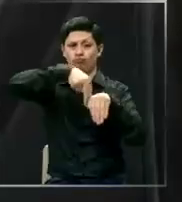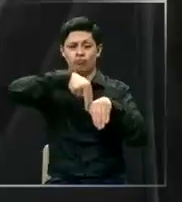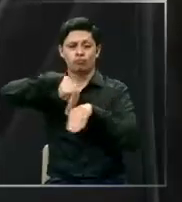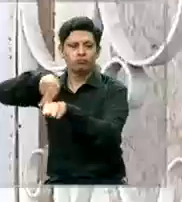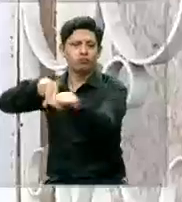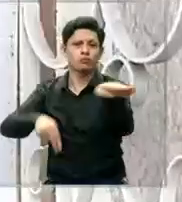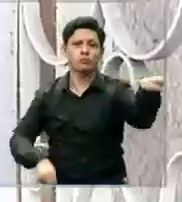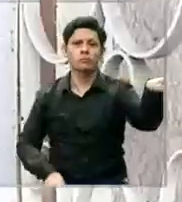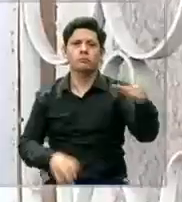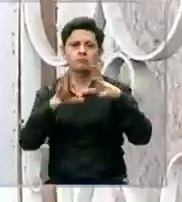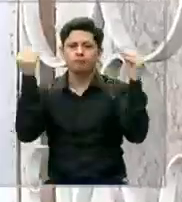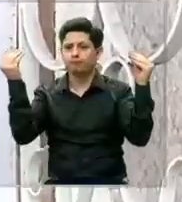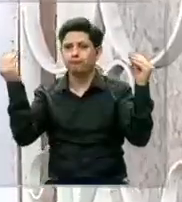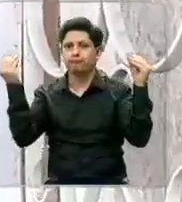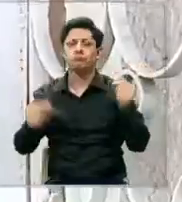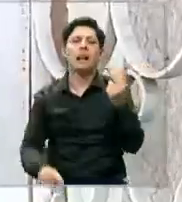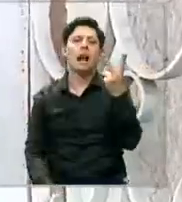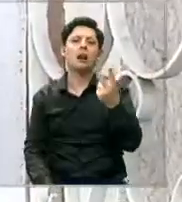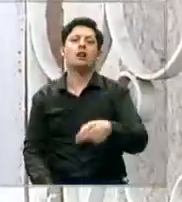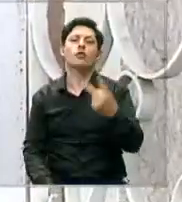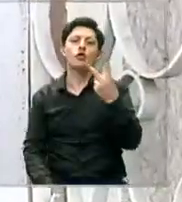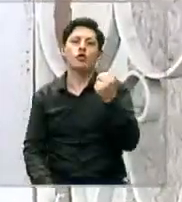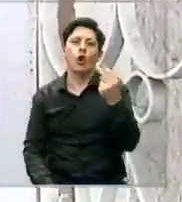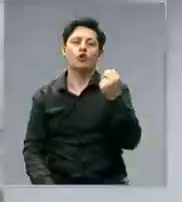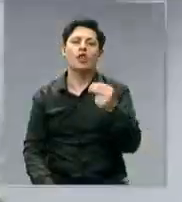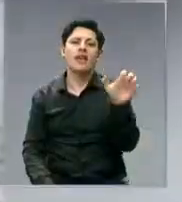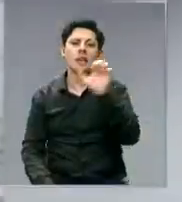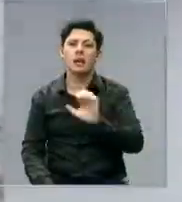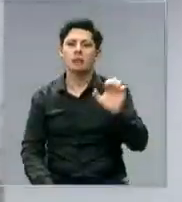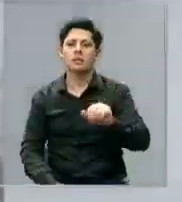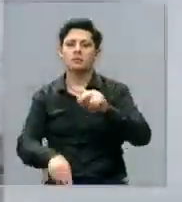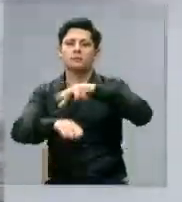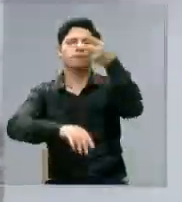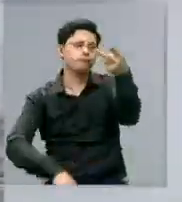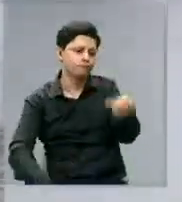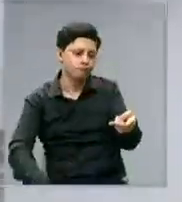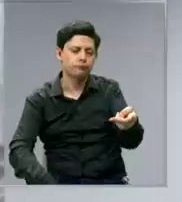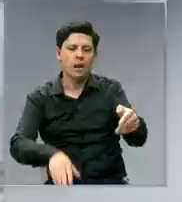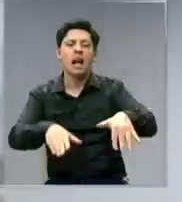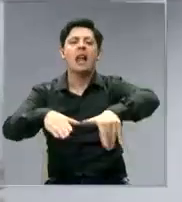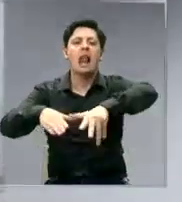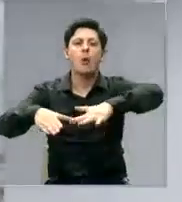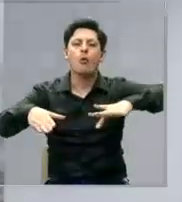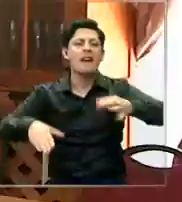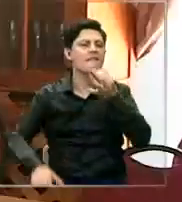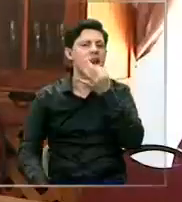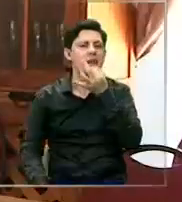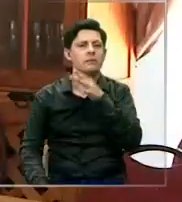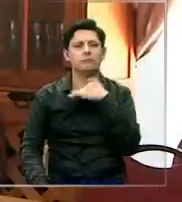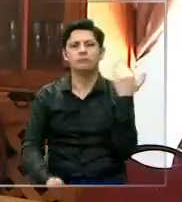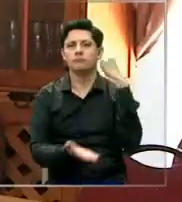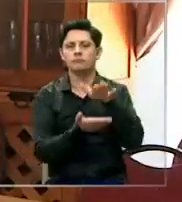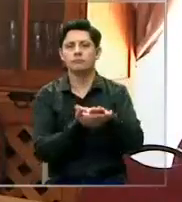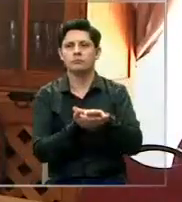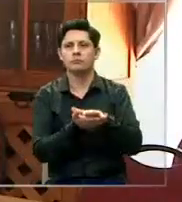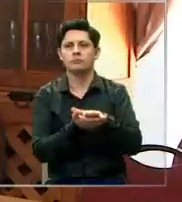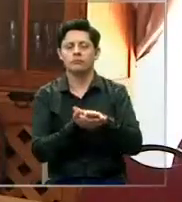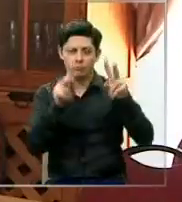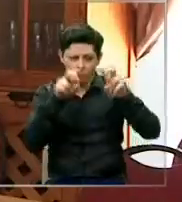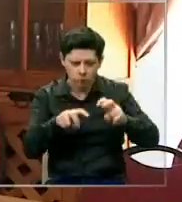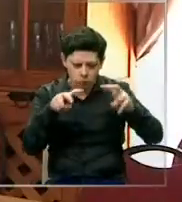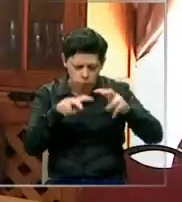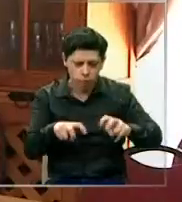perdió totalmente su rastro hasta el 12 de enero, que fue encontrado su cuerpo en el sector de Laguna Verde. De las personas que están a cargo de la investigación, creemos que es un